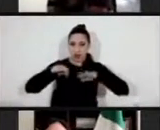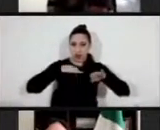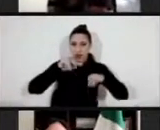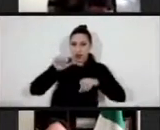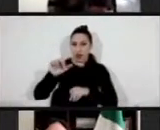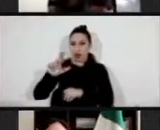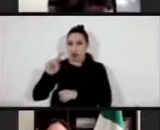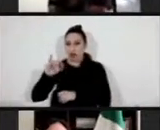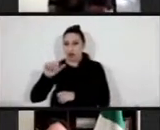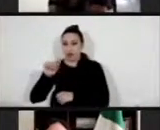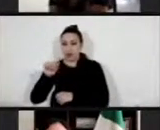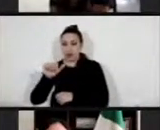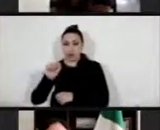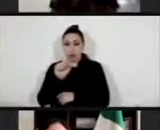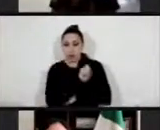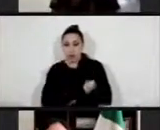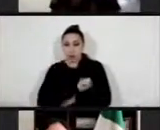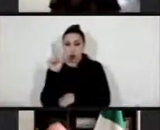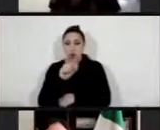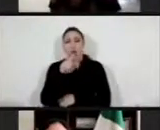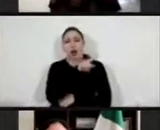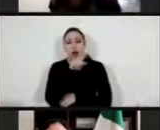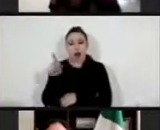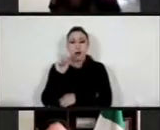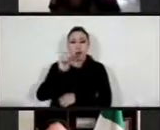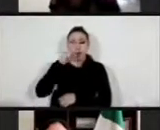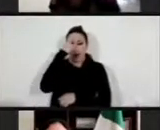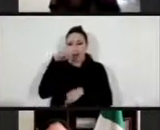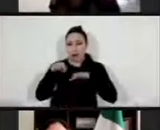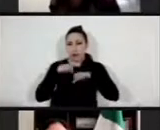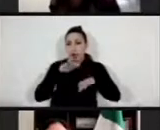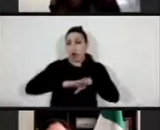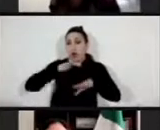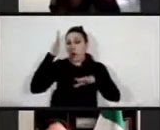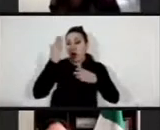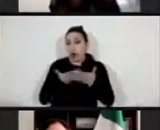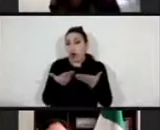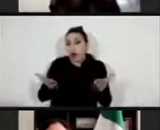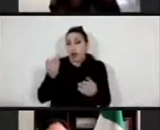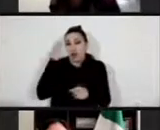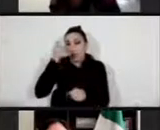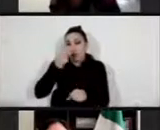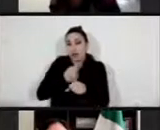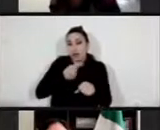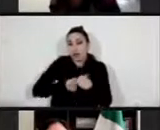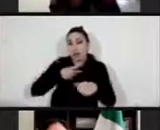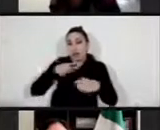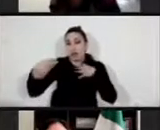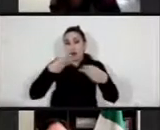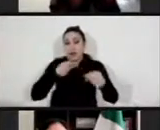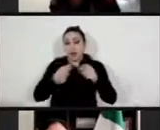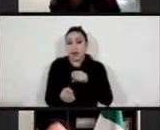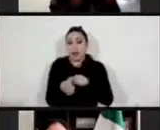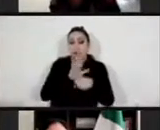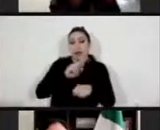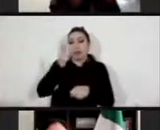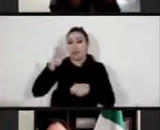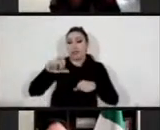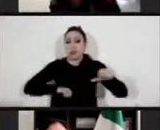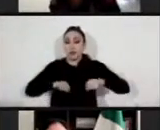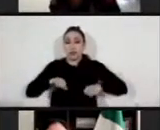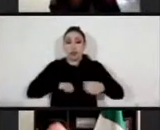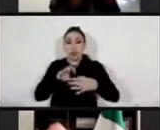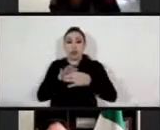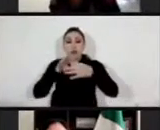adelante aún en las épocas más difíciles como la que atravesamos, evitando con ello que tan importante actividad se pierda